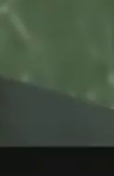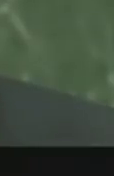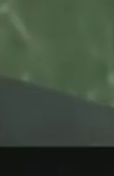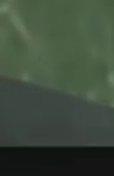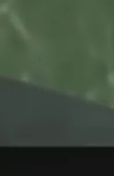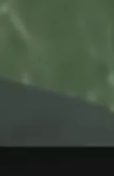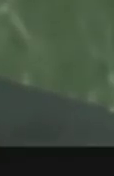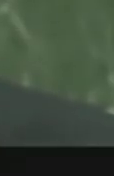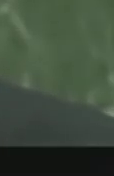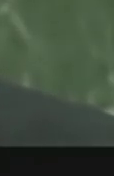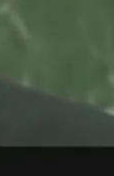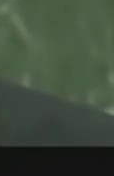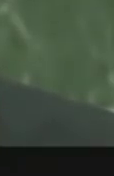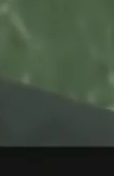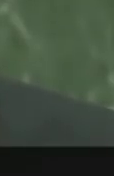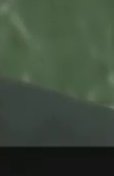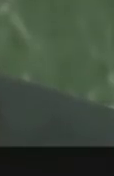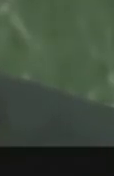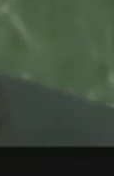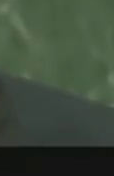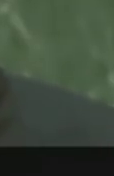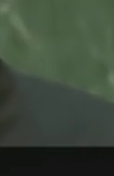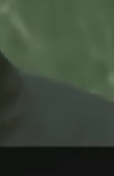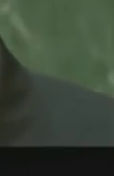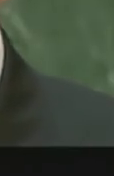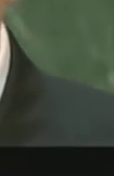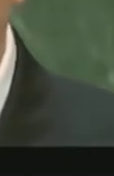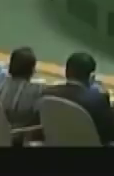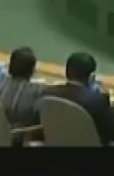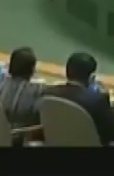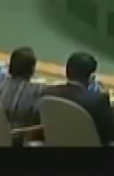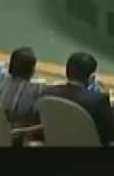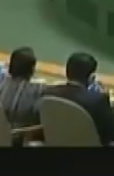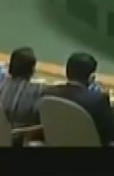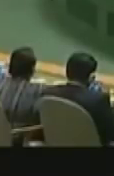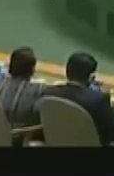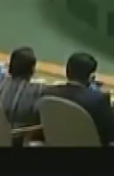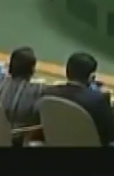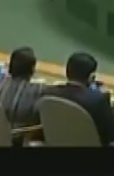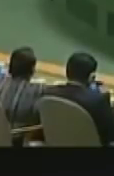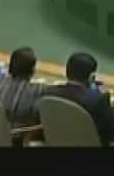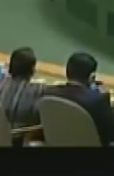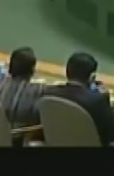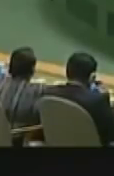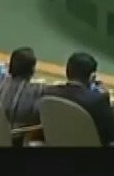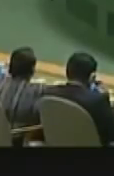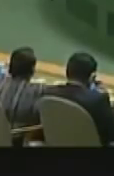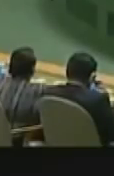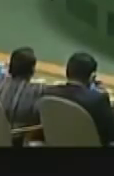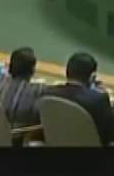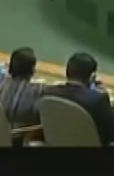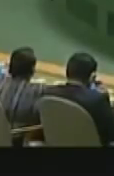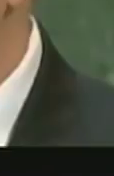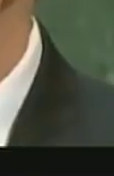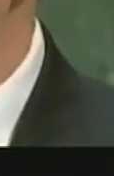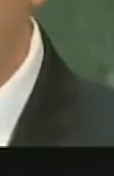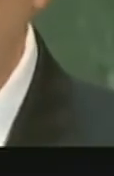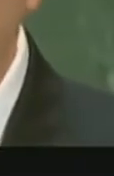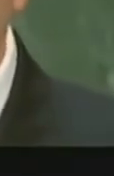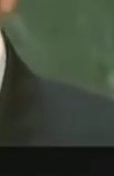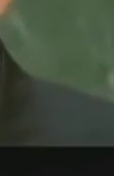bilateral continúa siendo el bloqueo económico, comercial y financiero inspirado